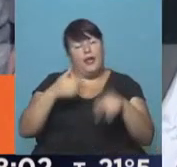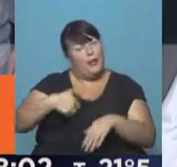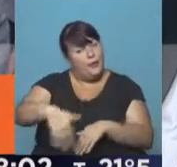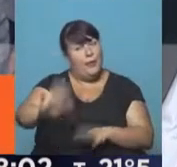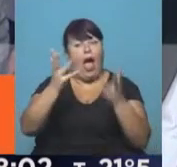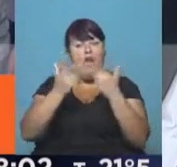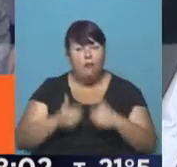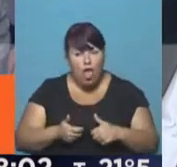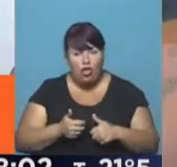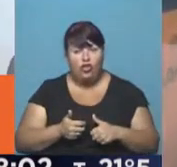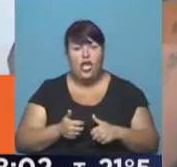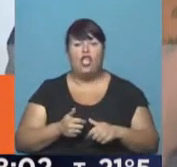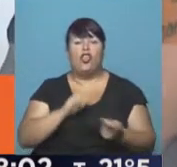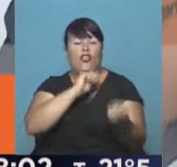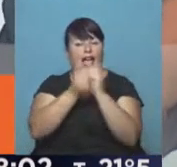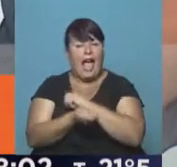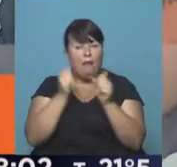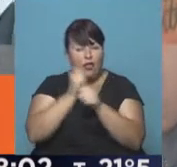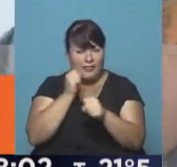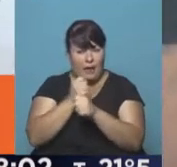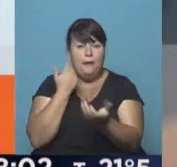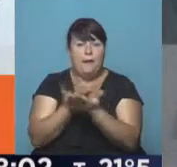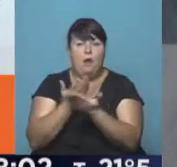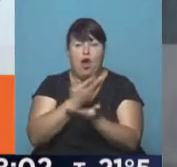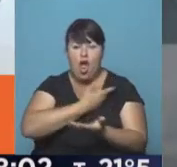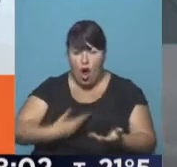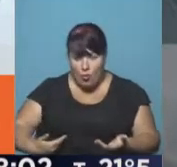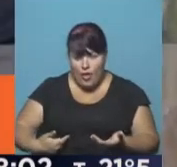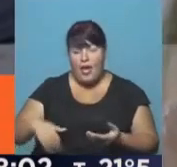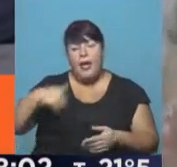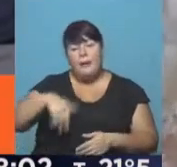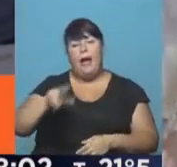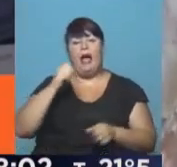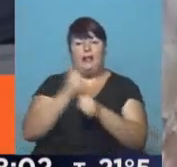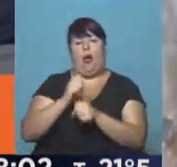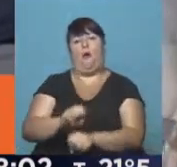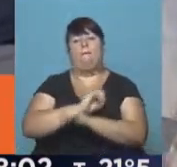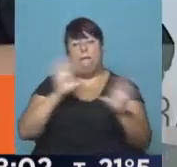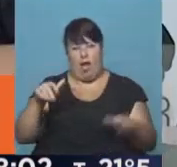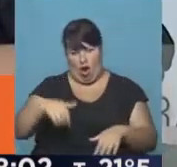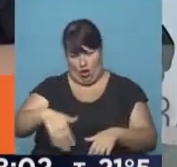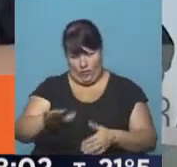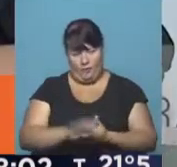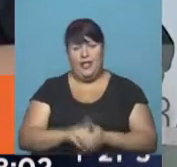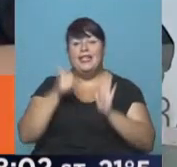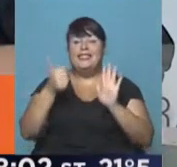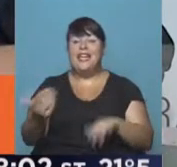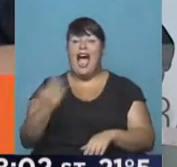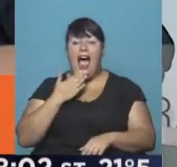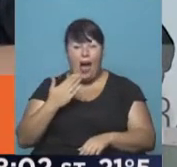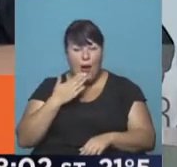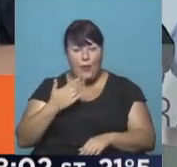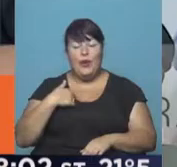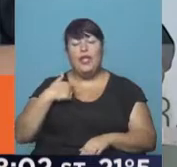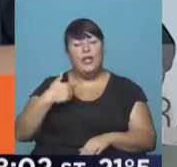fuerza nacional que va a ser el paro del día 6. Entendemos que este ajuste está perjudicando el poder adquisitivo del salario, está perjudicando los